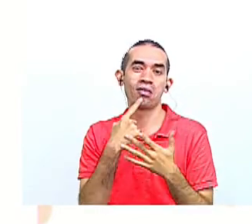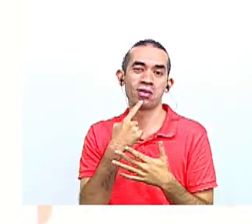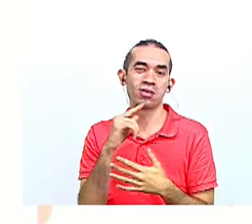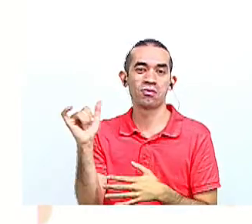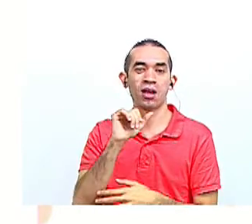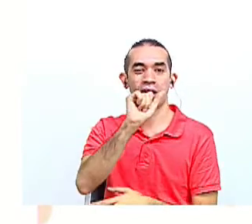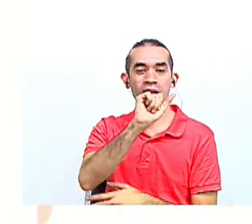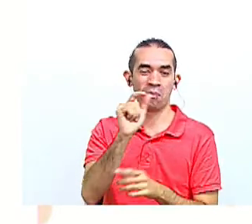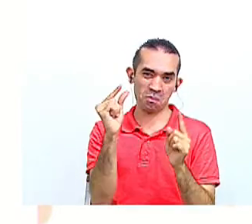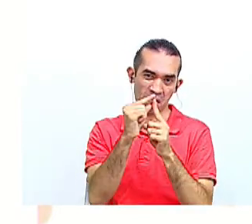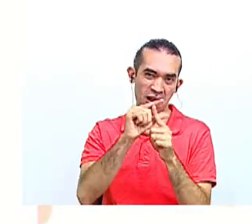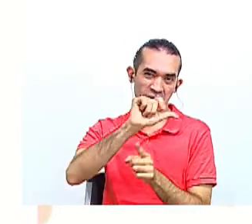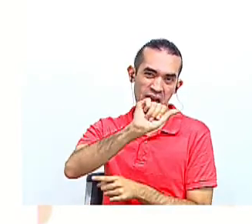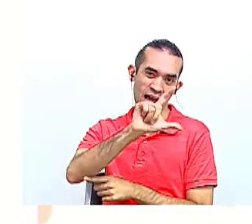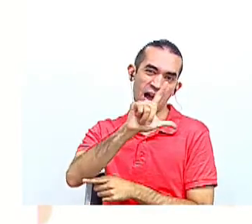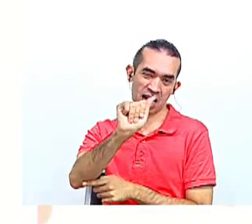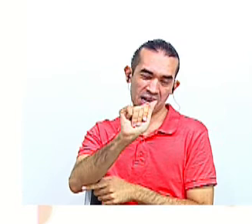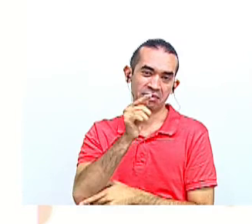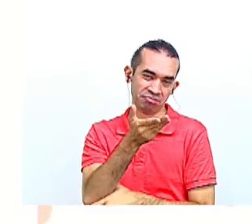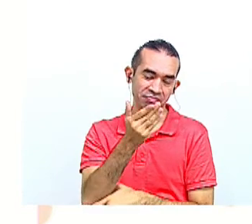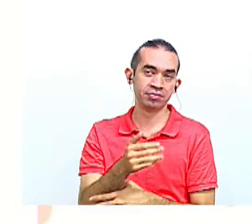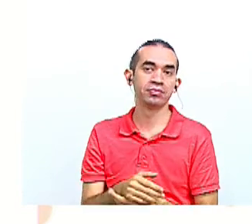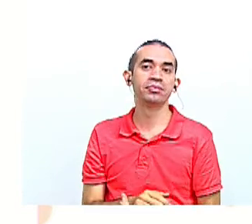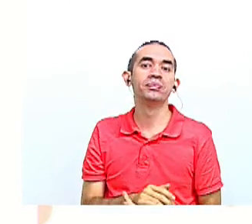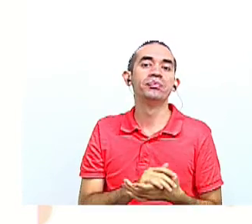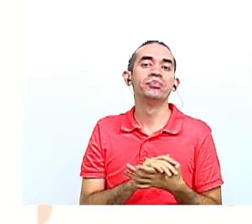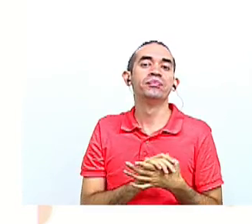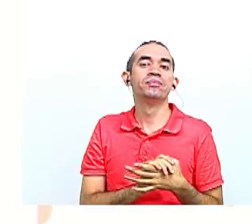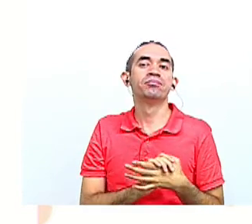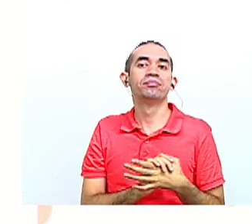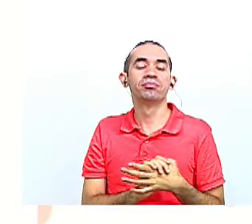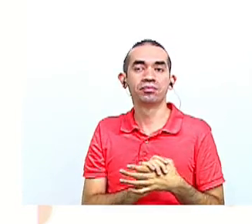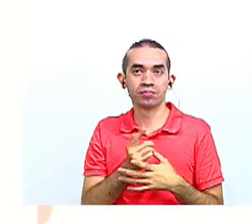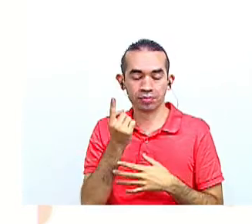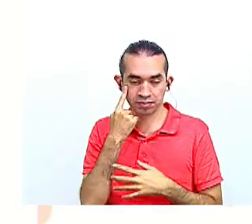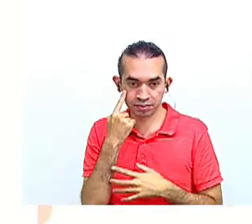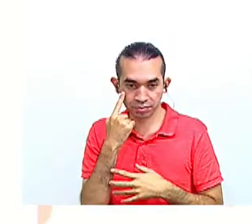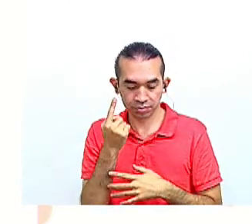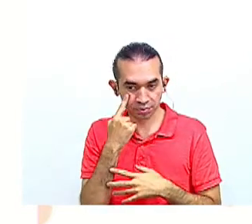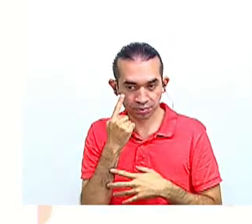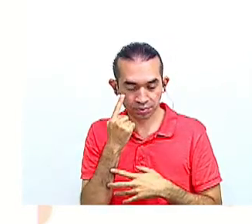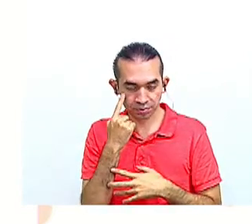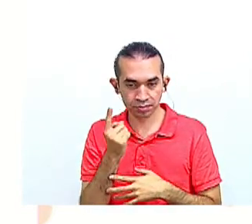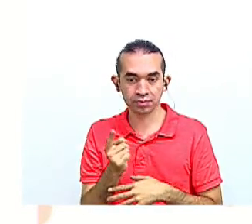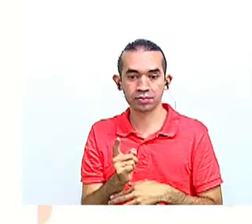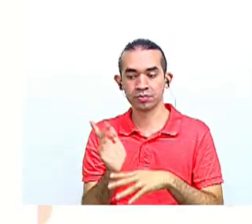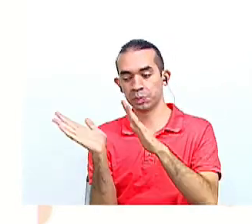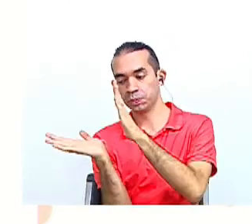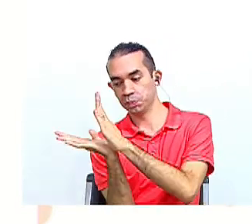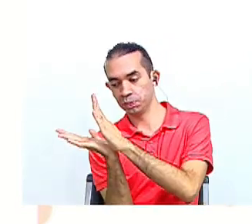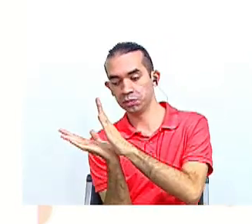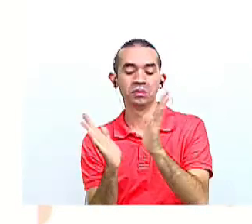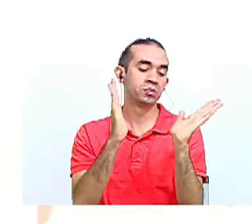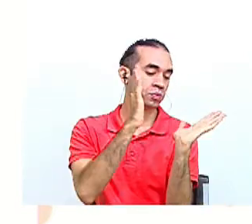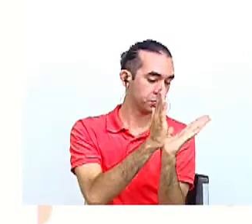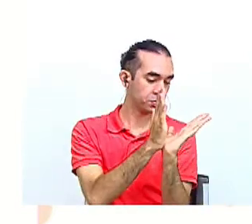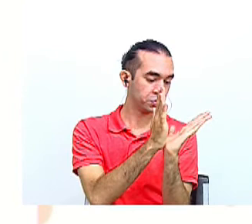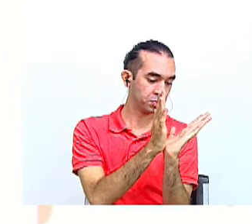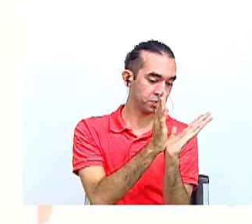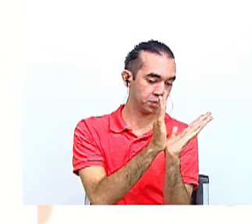ALA, nos dice que si 2 ángulos y el lado comprendido de un triángulo